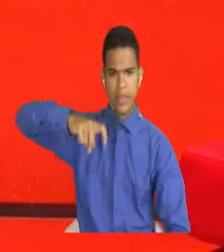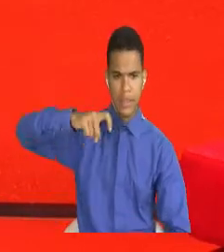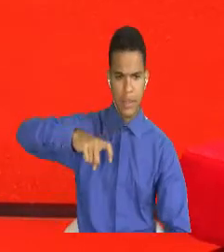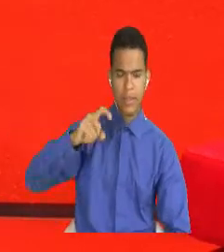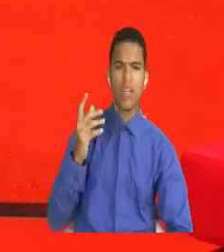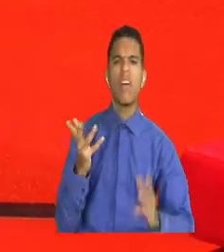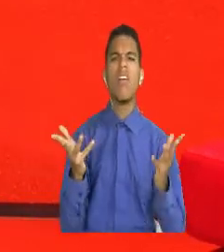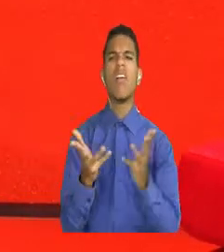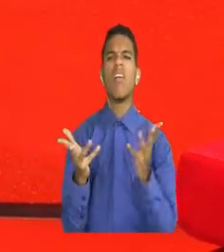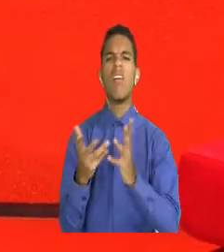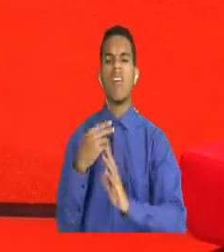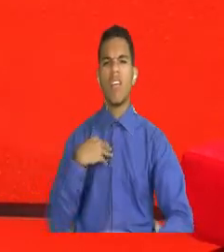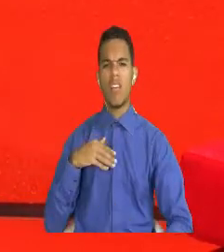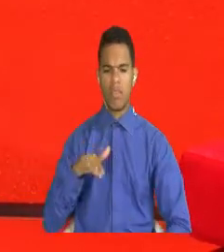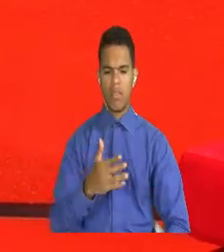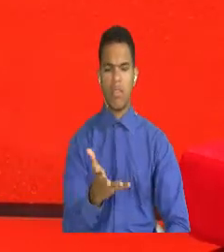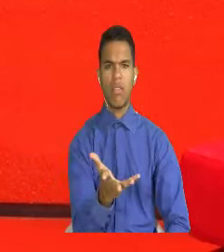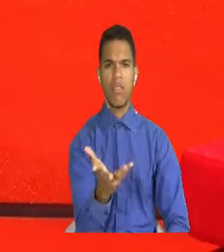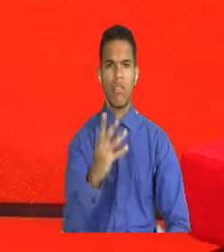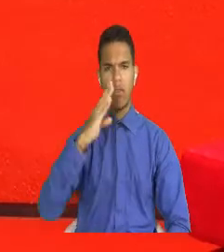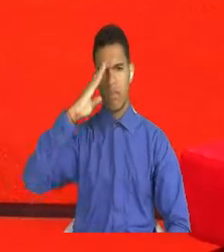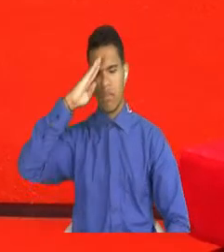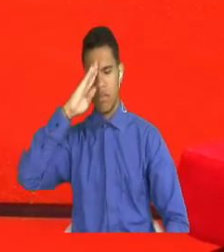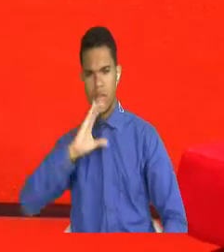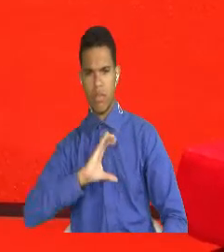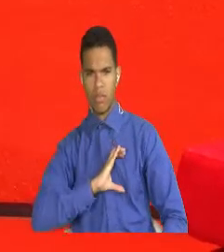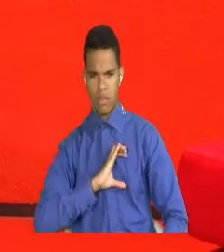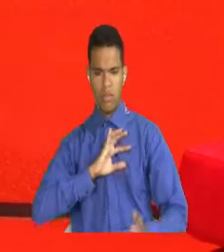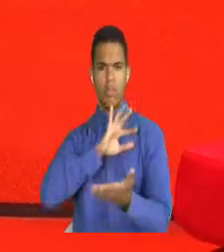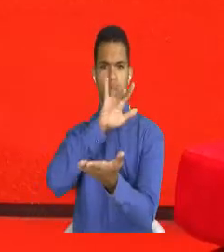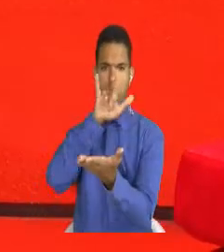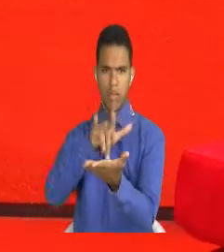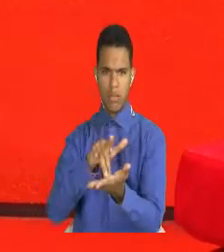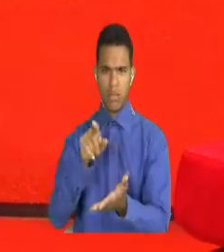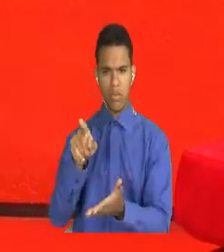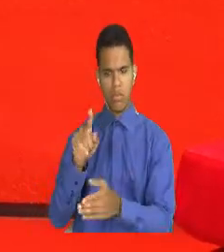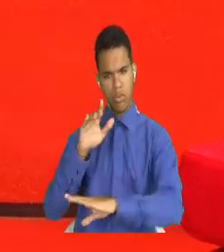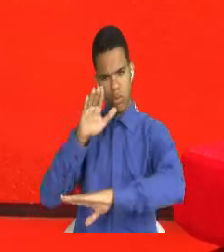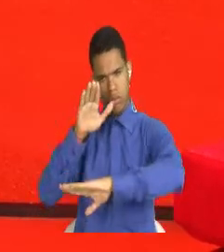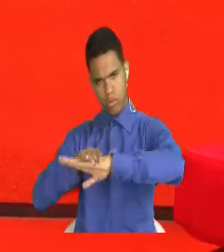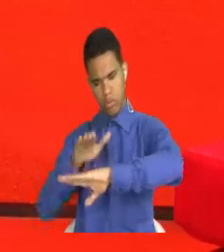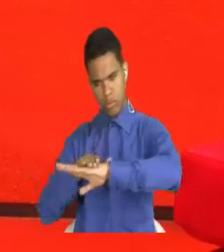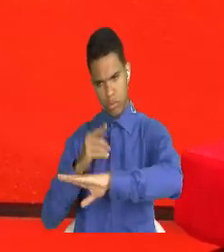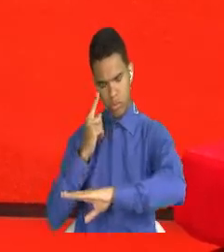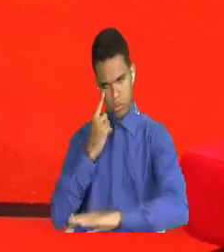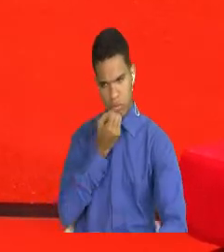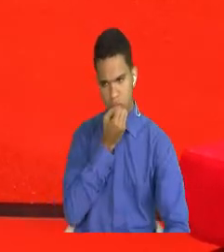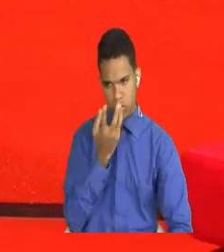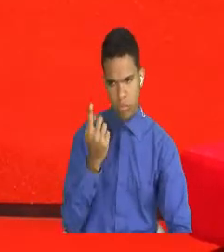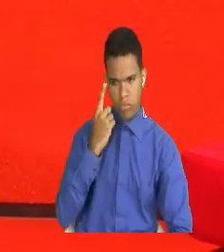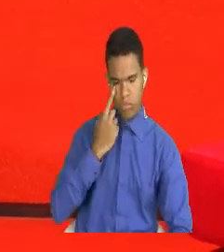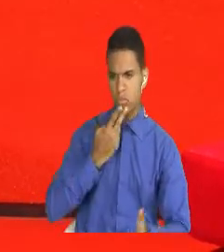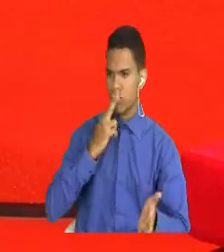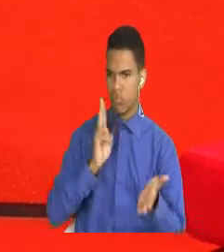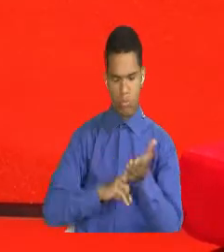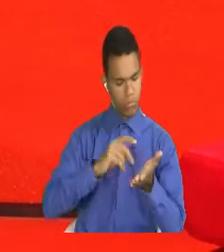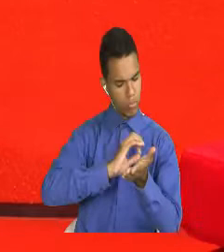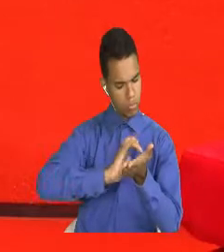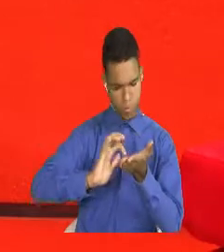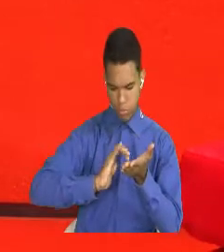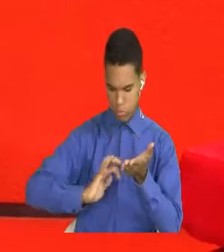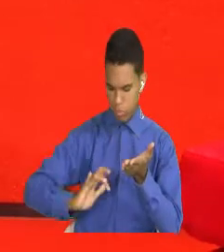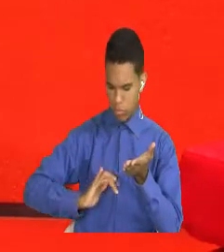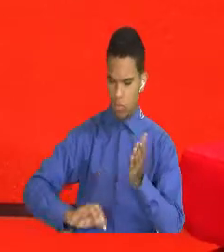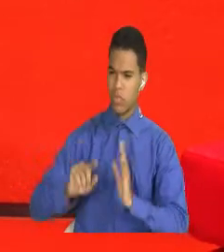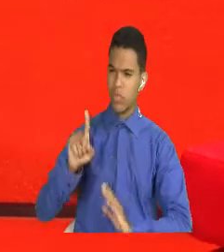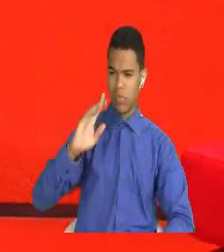se hace ante las inspecciones de policía, se tramita la solicitud. Y en esos momentos, pues, el inspector de policía lo